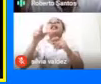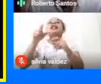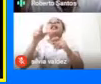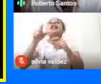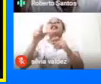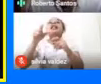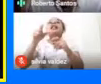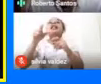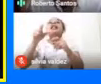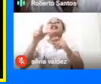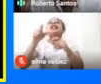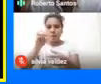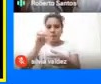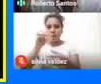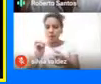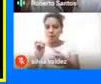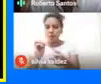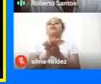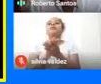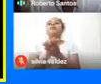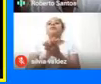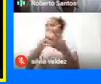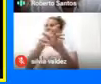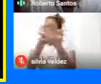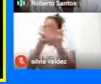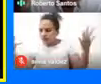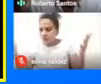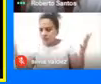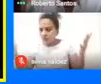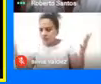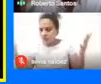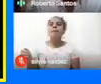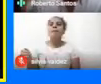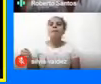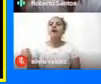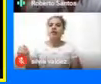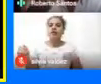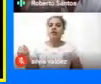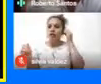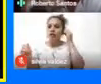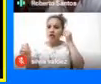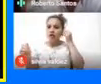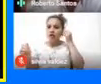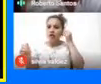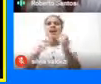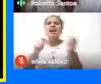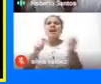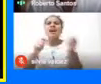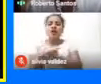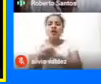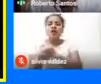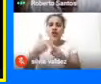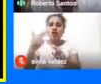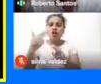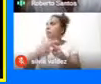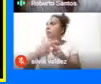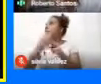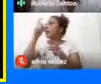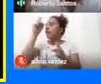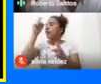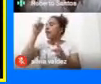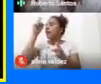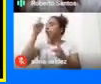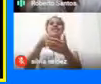A A A los lugares sagrados A los que les cambiaron El nombre Debemos tratar De llamarlos Por su nombre Original Y por